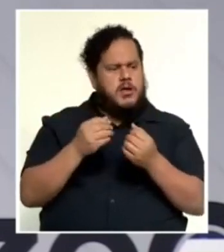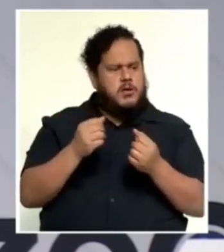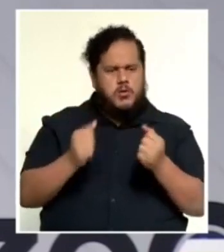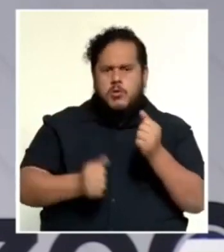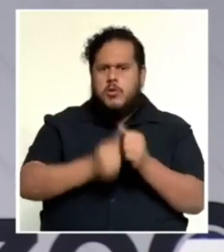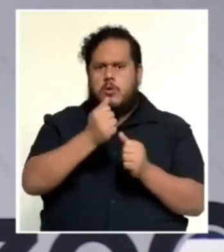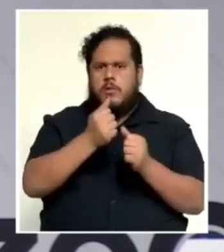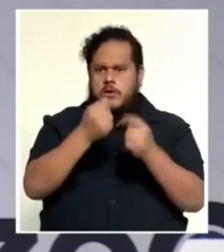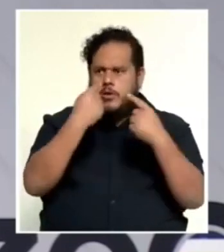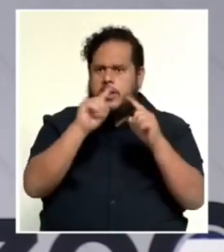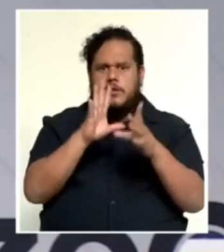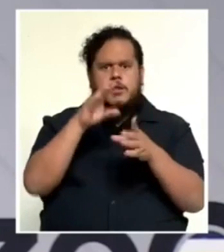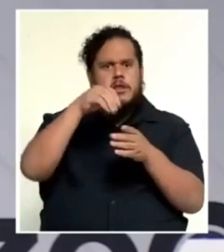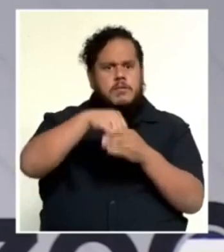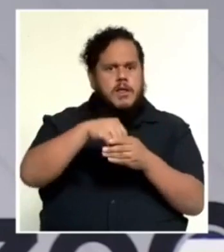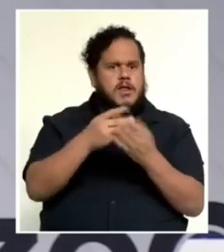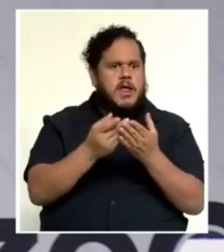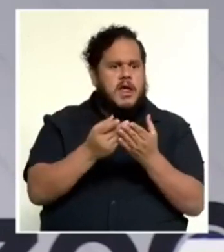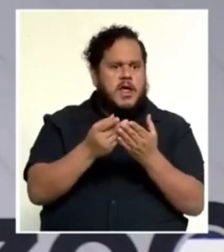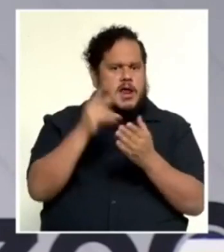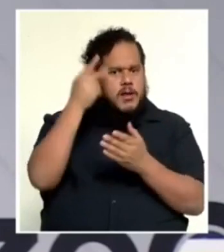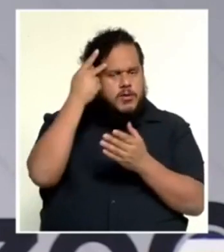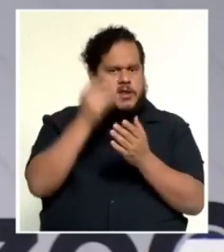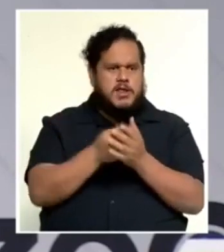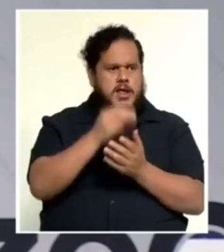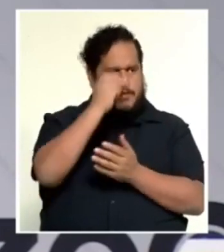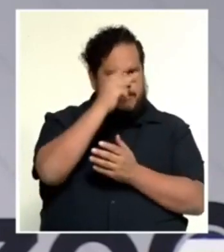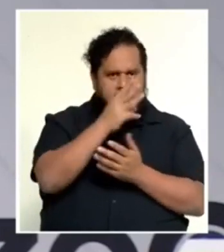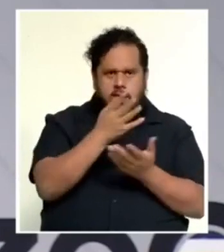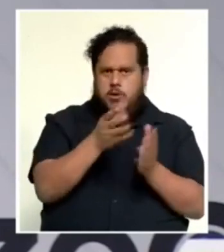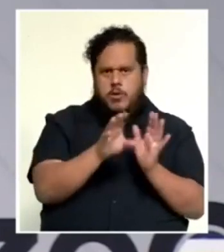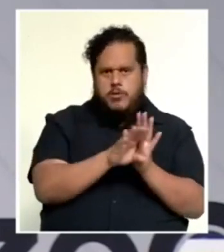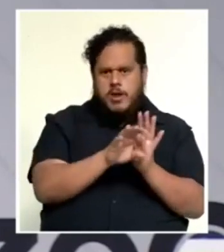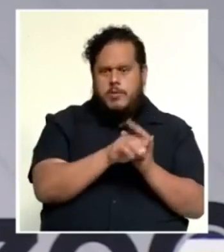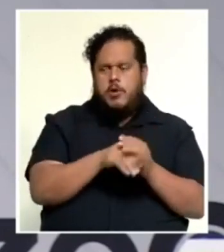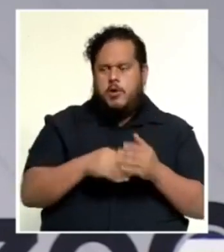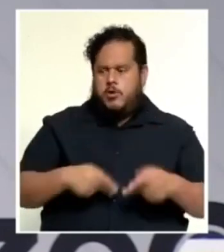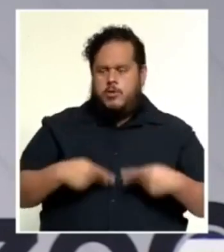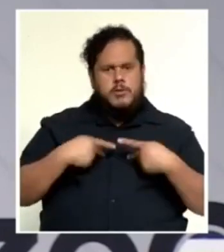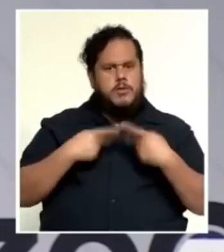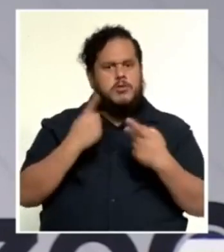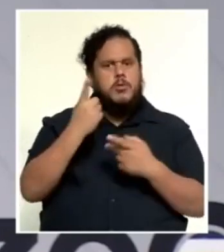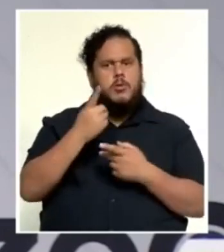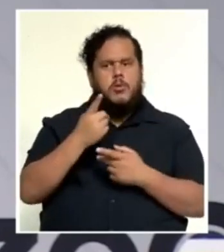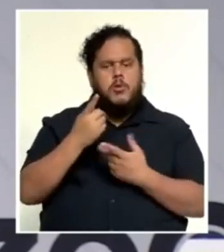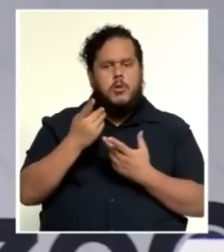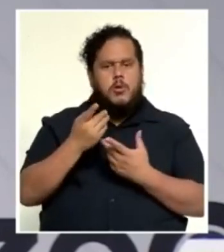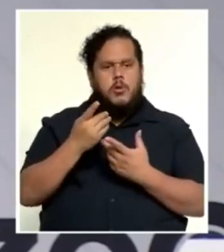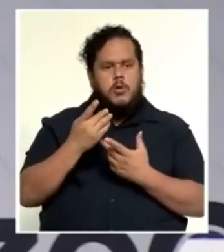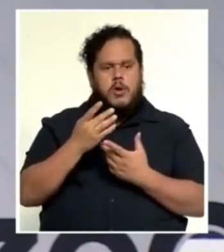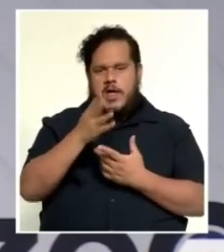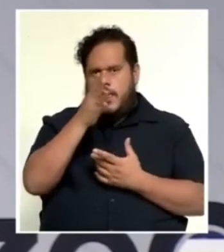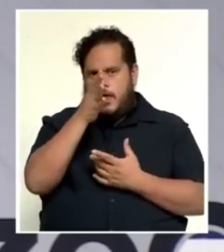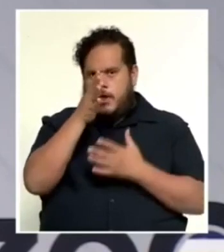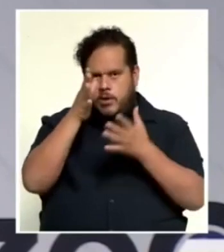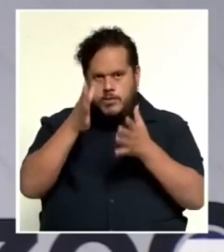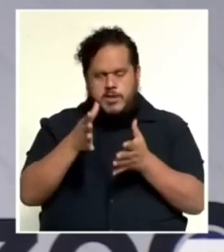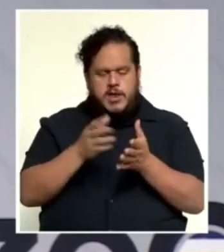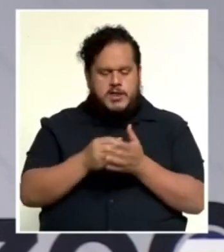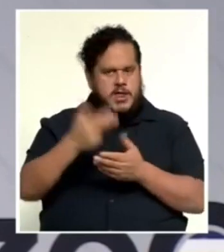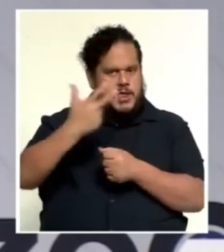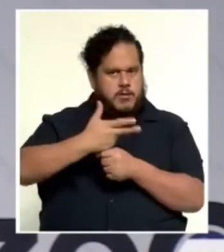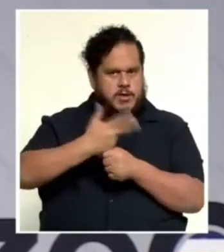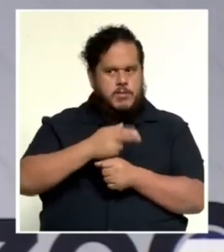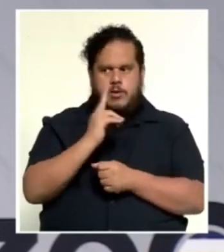en la actividad política. México es un ejemplo, lo vivimos con un comediante, por ejemplo, en Guatemala, lo mismo que puede ser lo que se